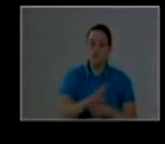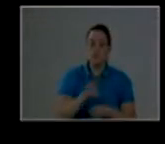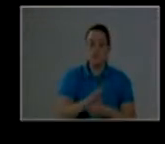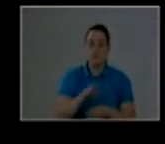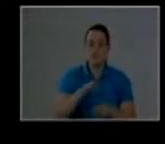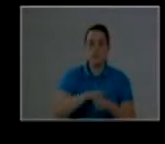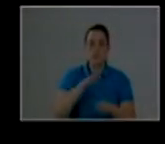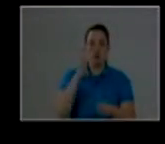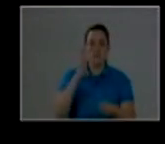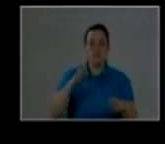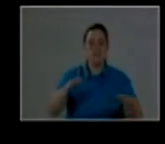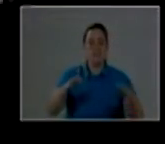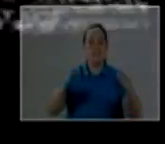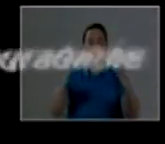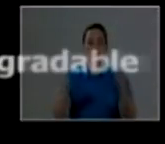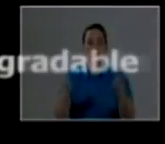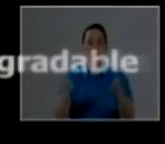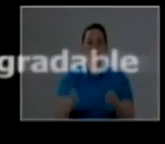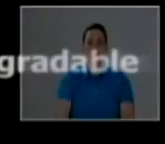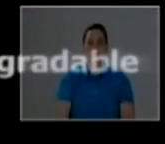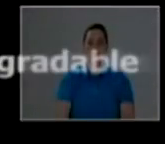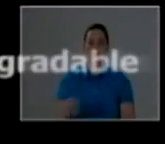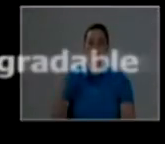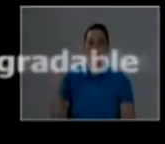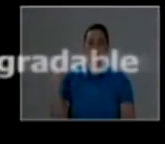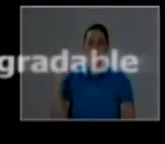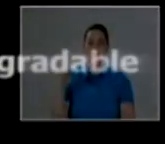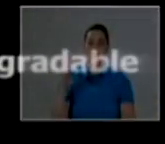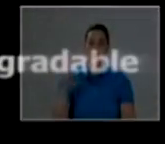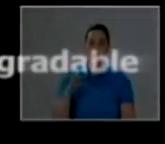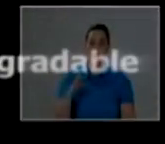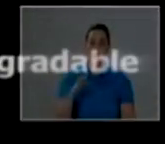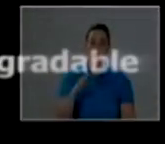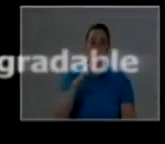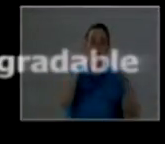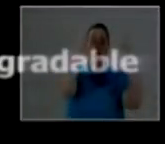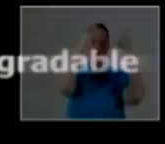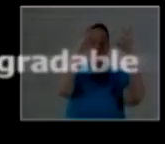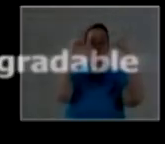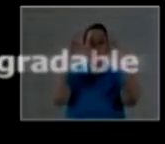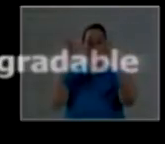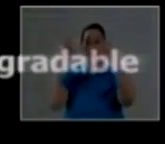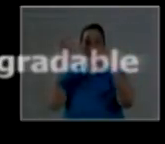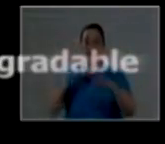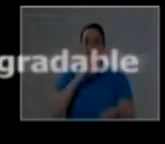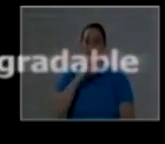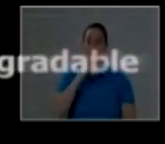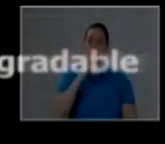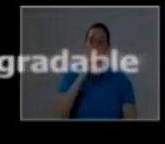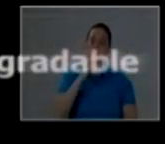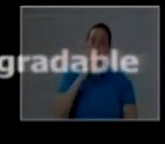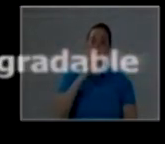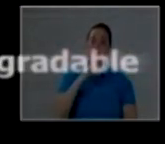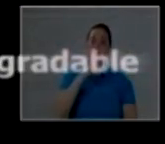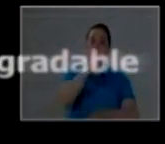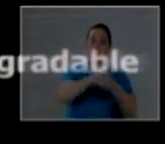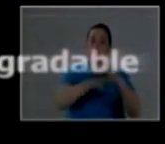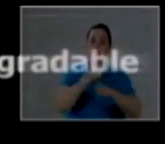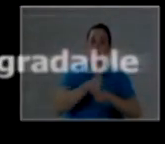cumplan, entonces para predicar o proclamar el año agradable del